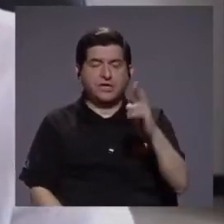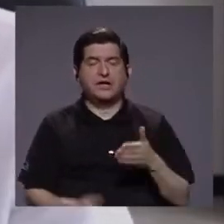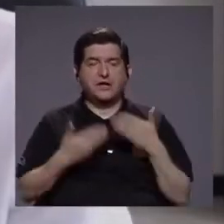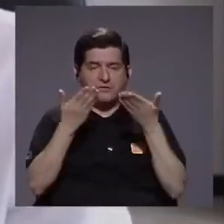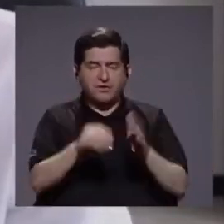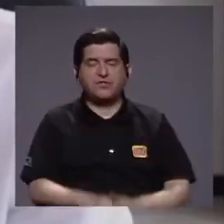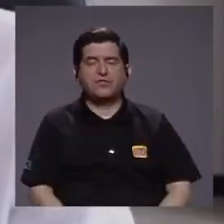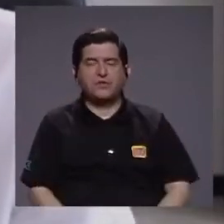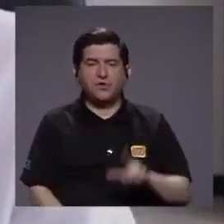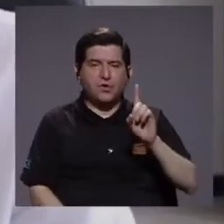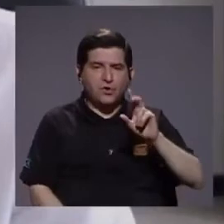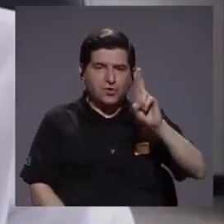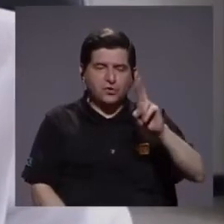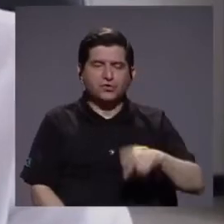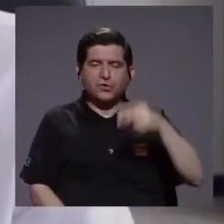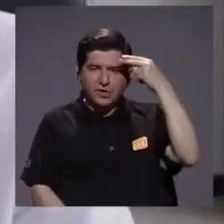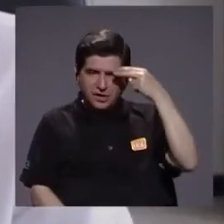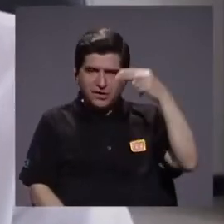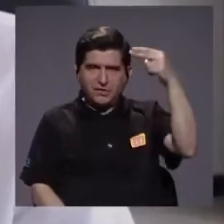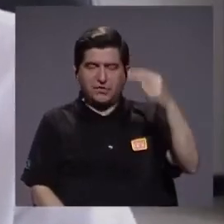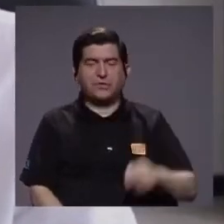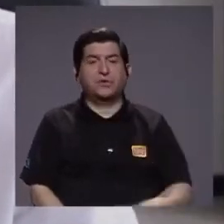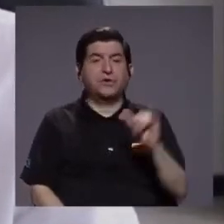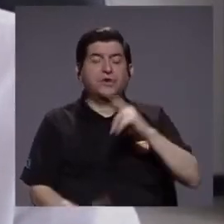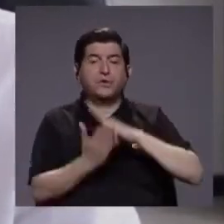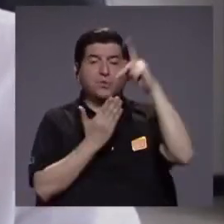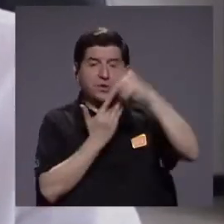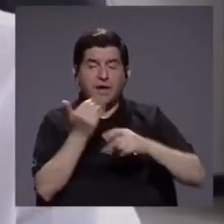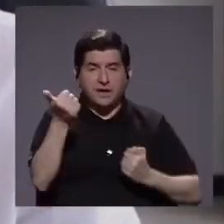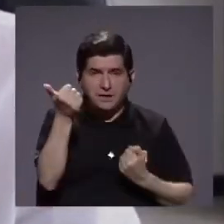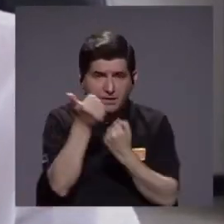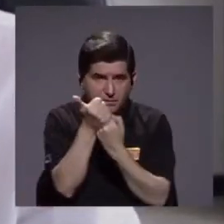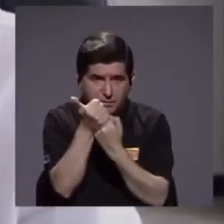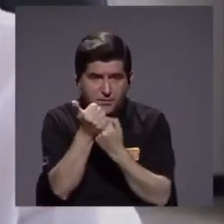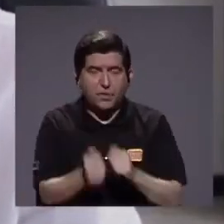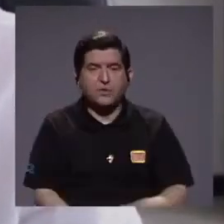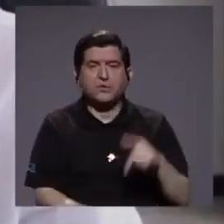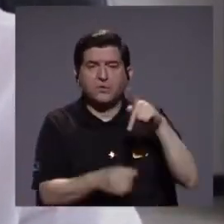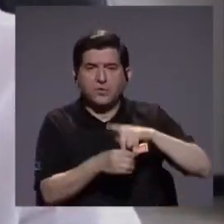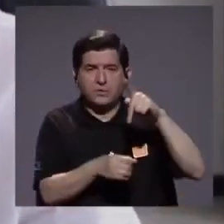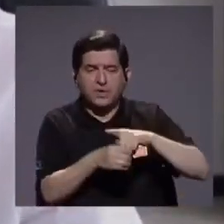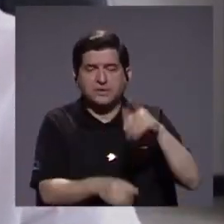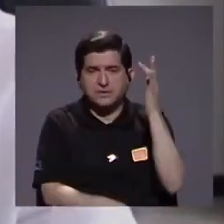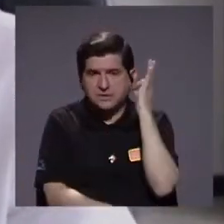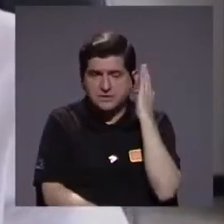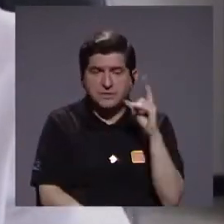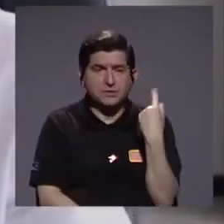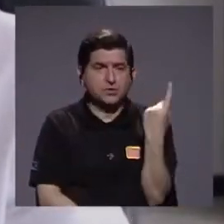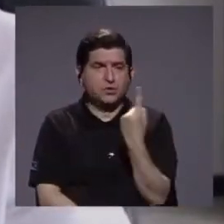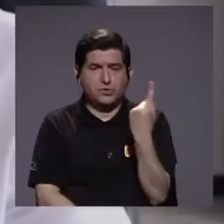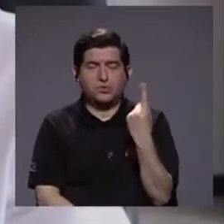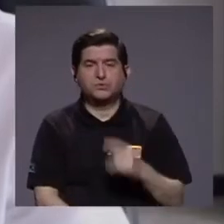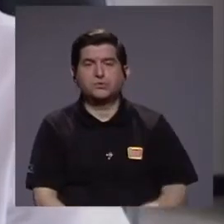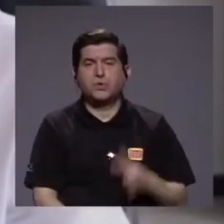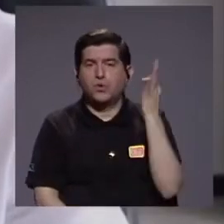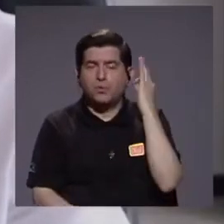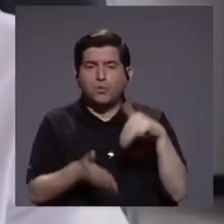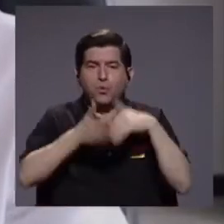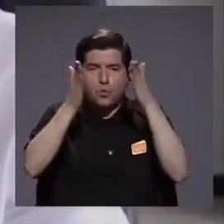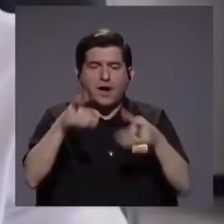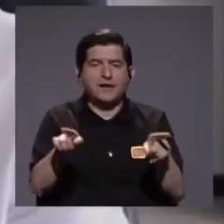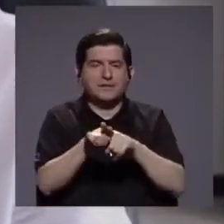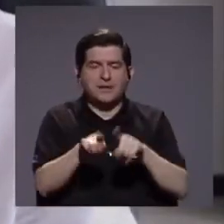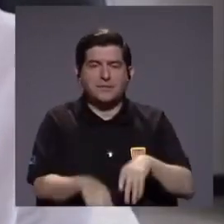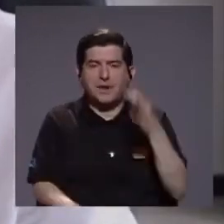honoris causa, y programas también de apoyo a la participación de la mujer, no solo la mujer estudiante, sino la